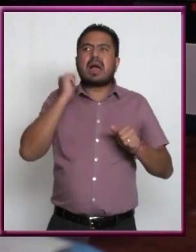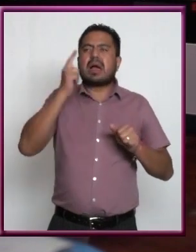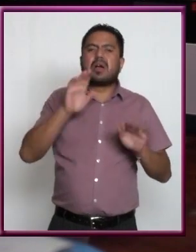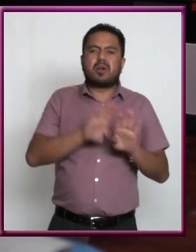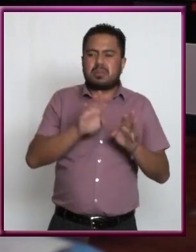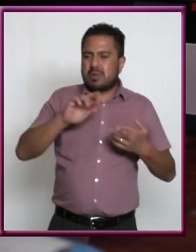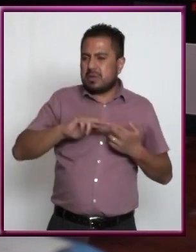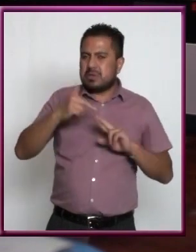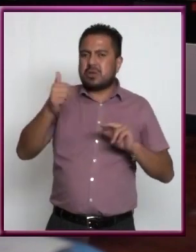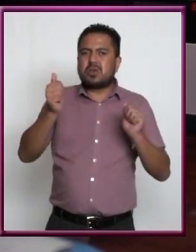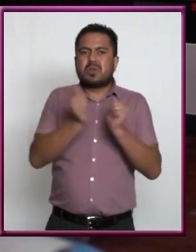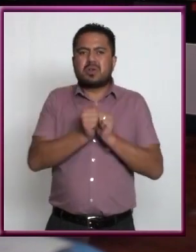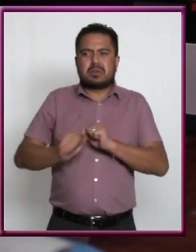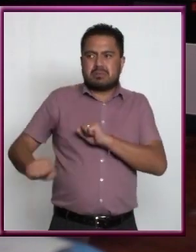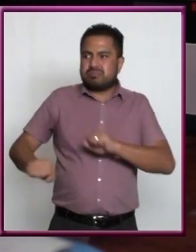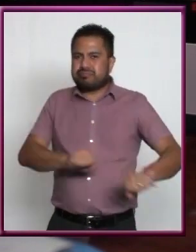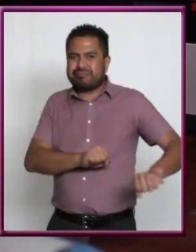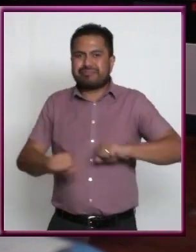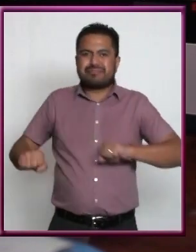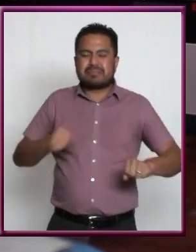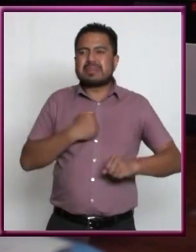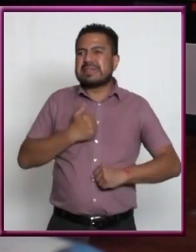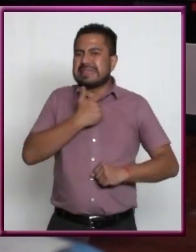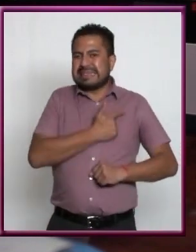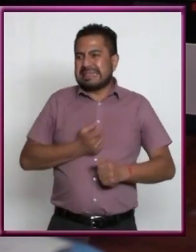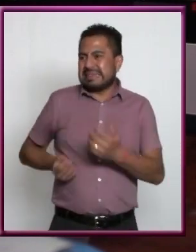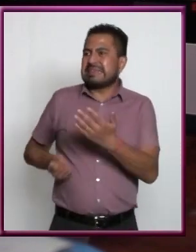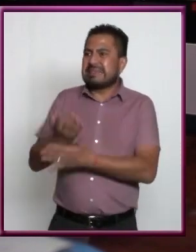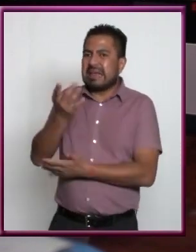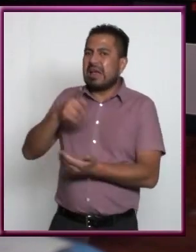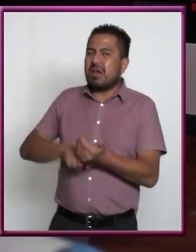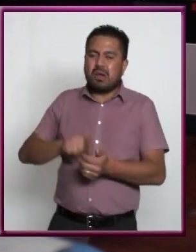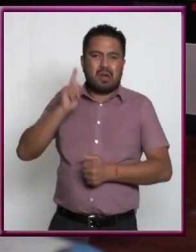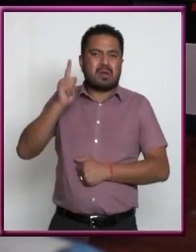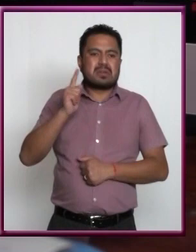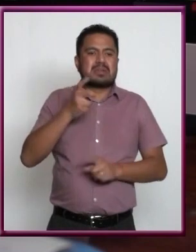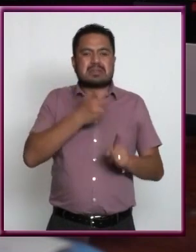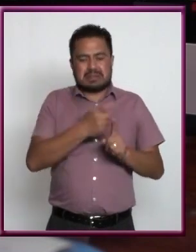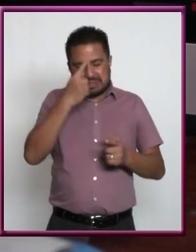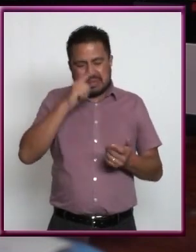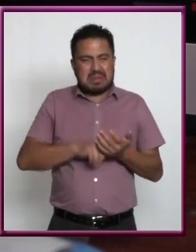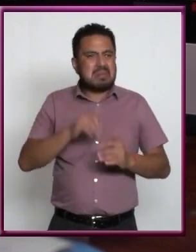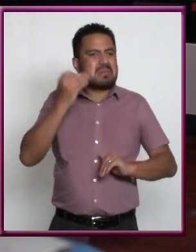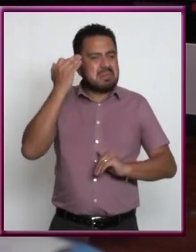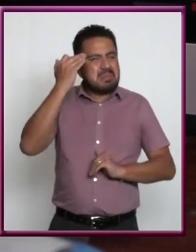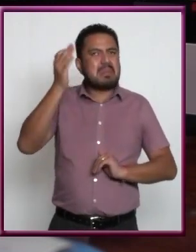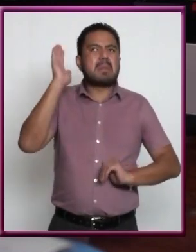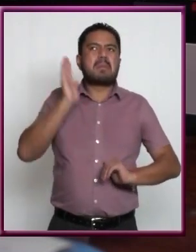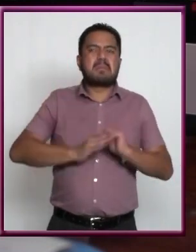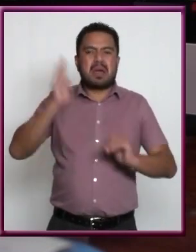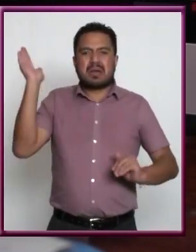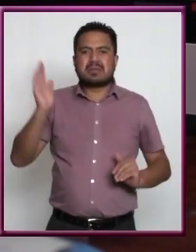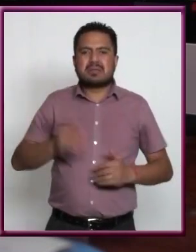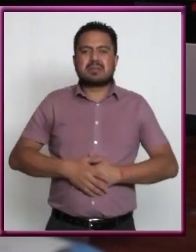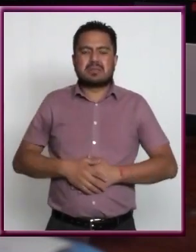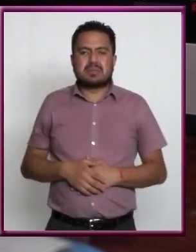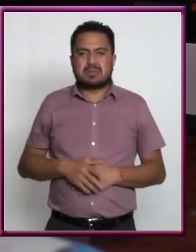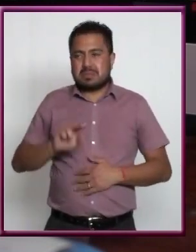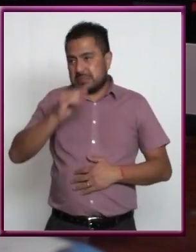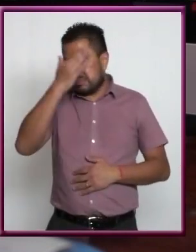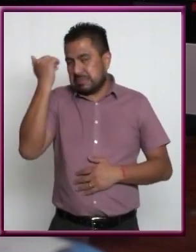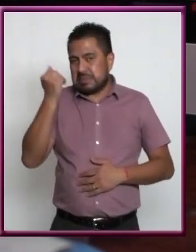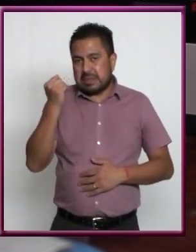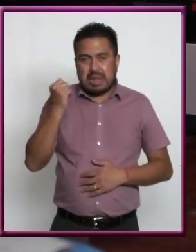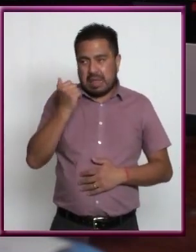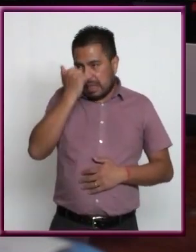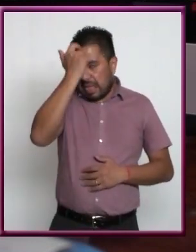en relación con el temblor que me gustaría sacar de alguna manera, pero eso yo creo que va a tardar un poco más. Y no sé,